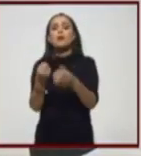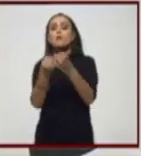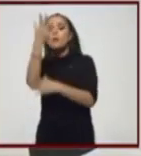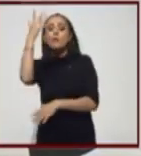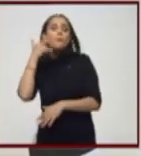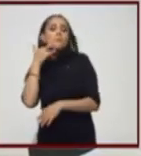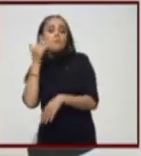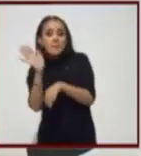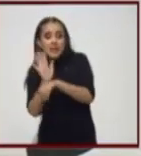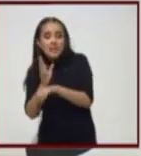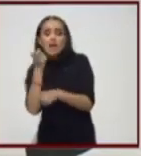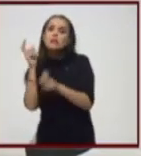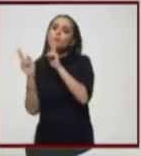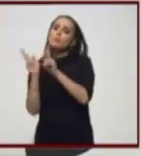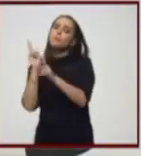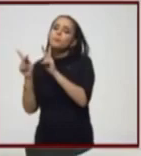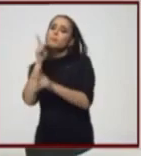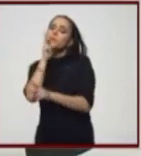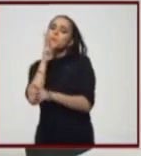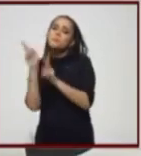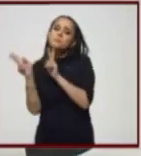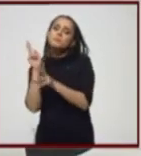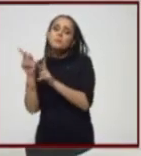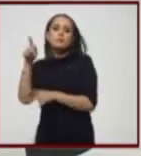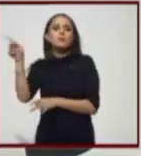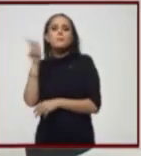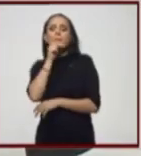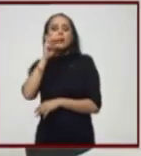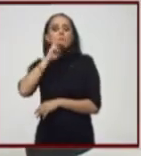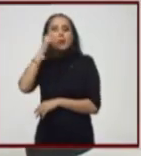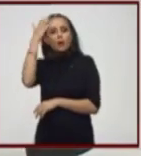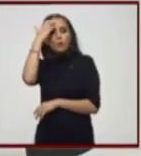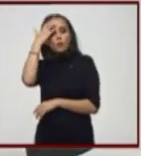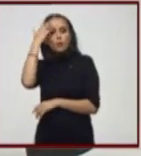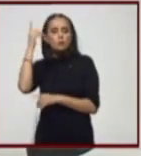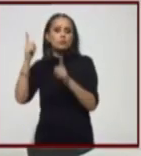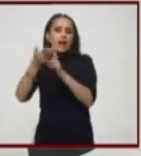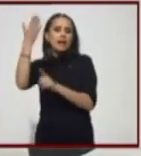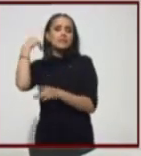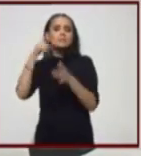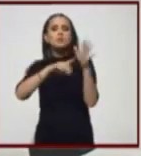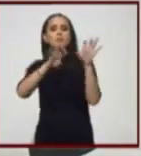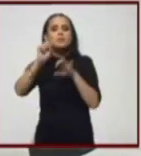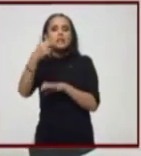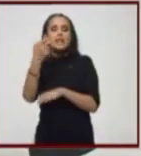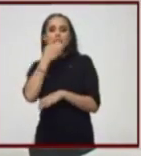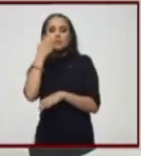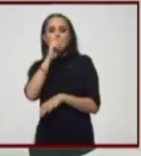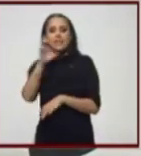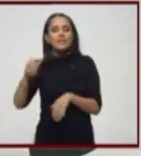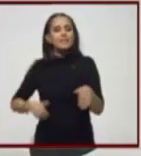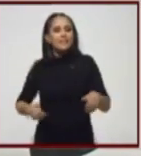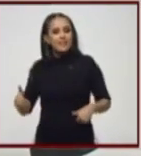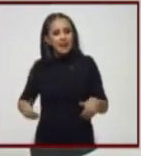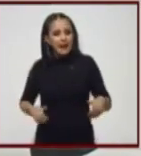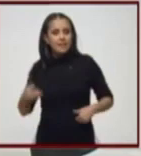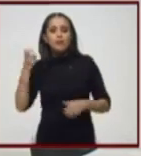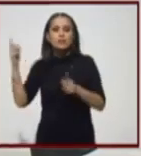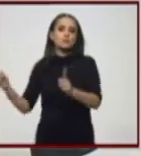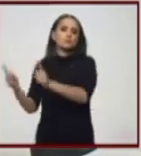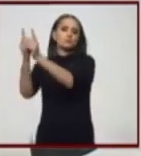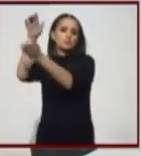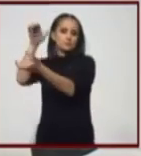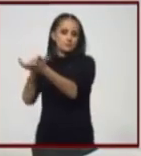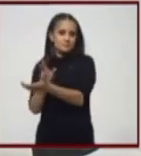y bueno pues mis padres por ejemplo se conocen en la generación del 68 en la escuela de teatro y bueno pues es una